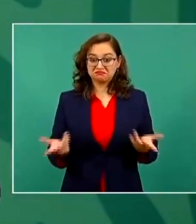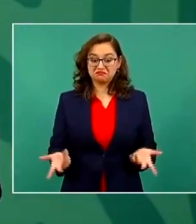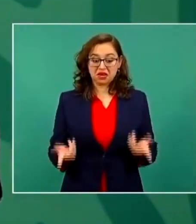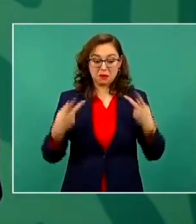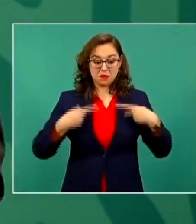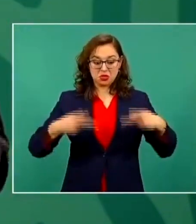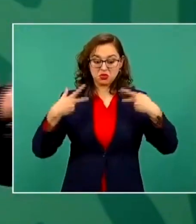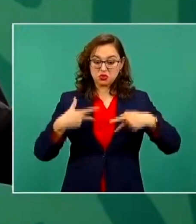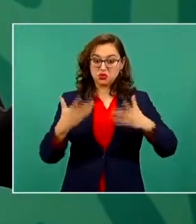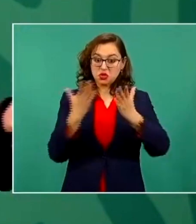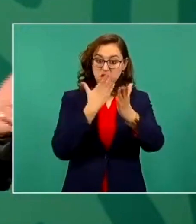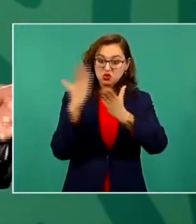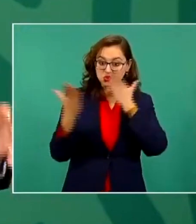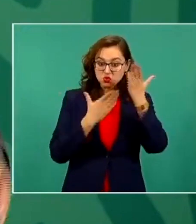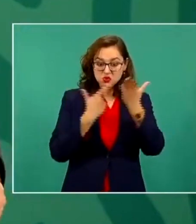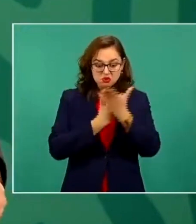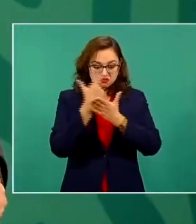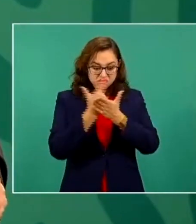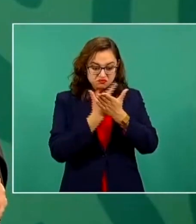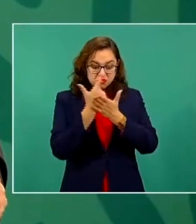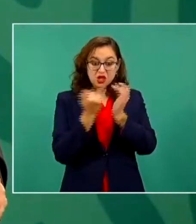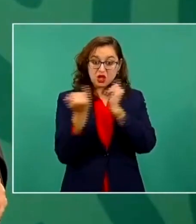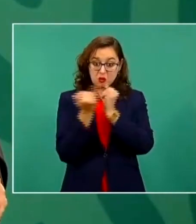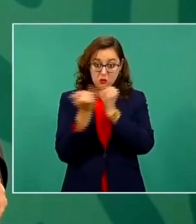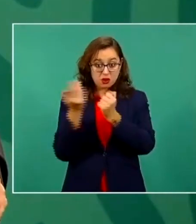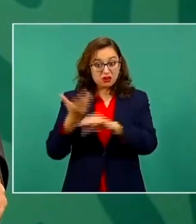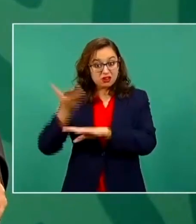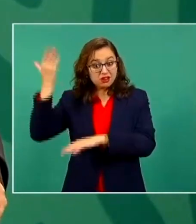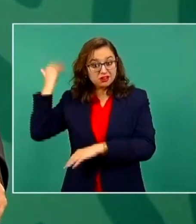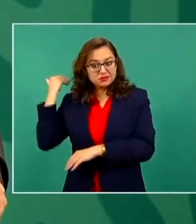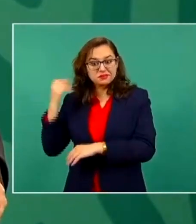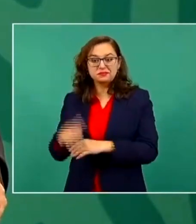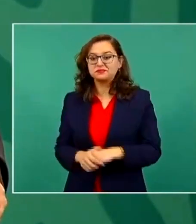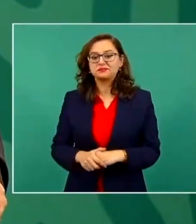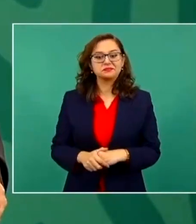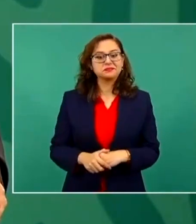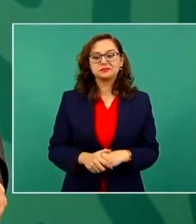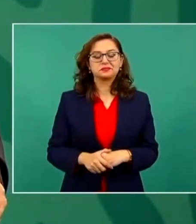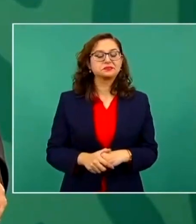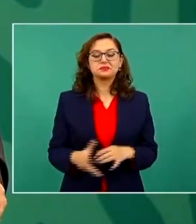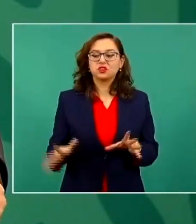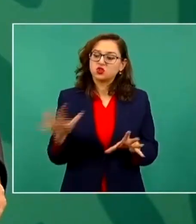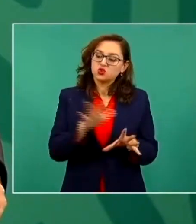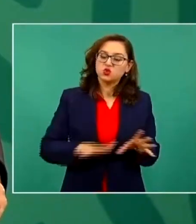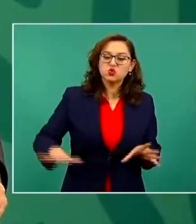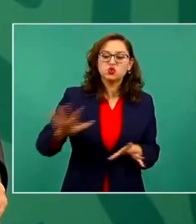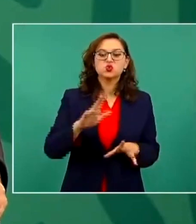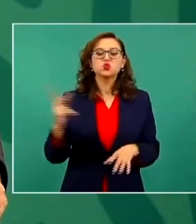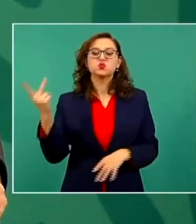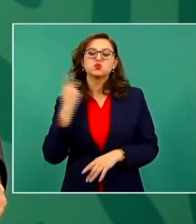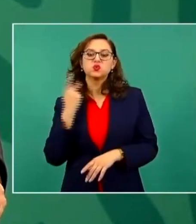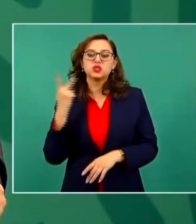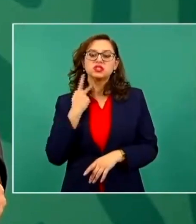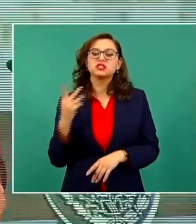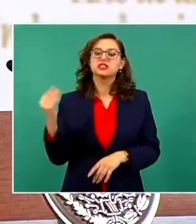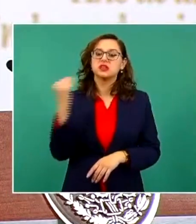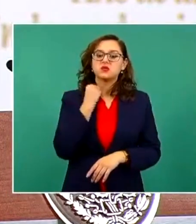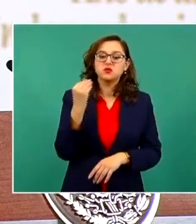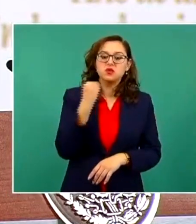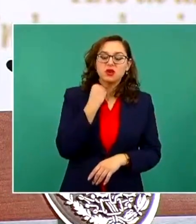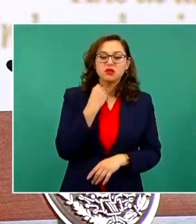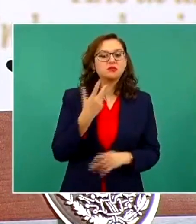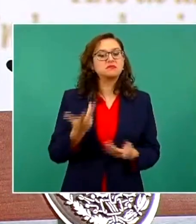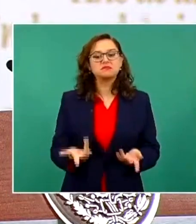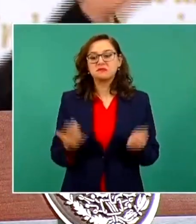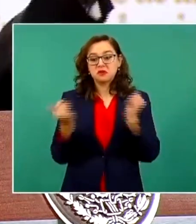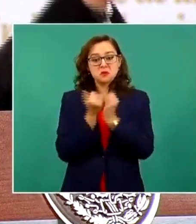esencia, ya no hay derecho constitucional, ya el derecho agrario es historia, el derecho laboral, ahora todo